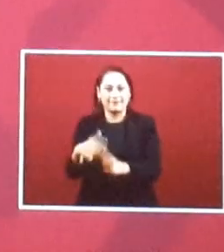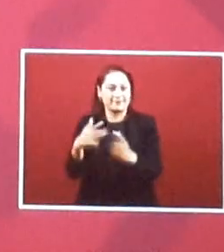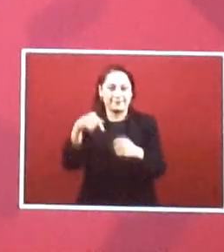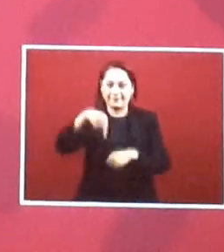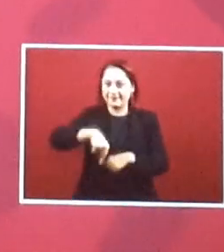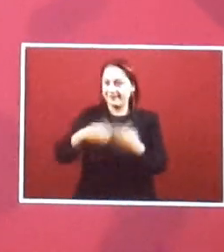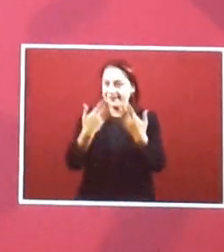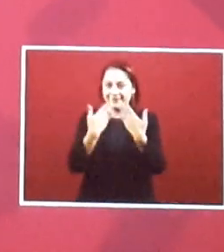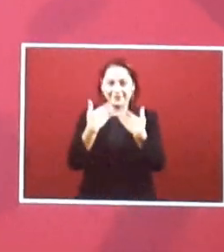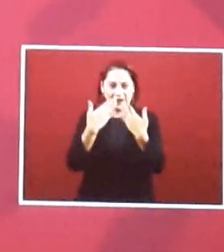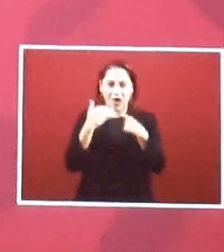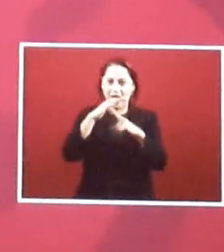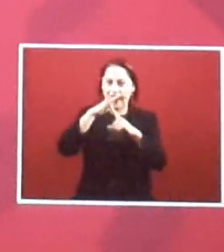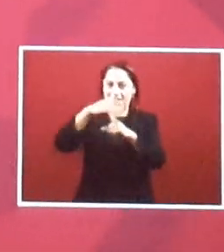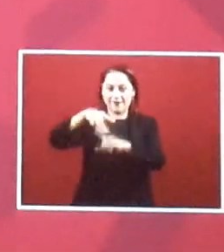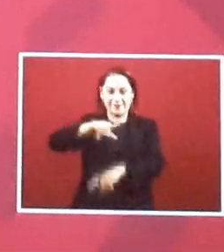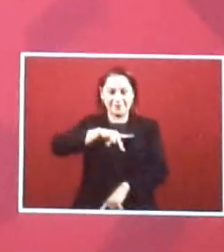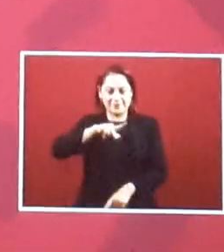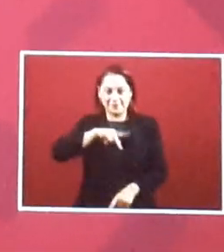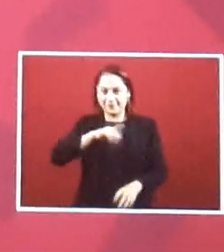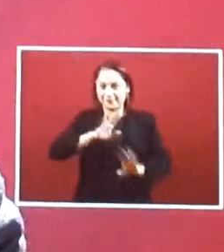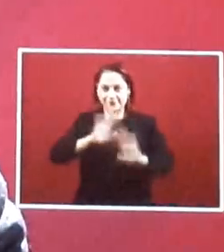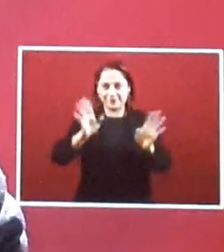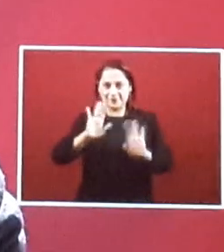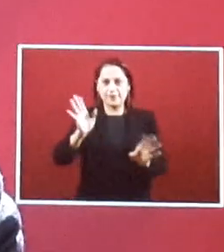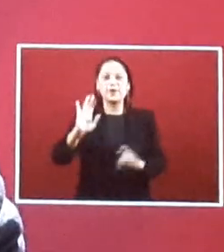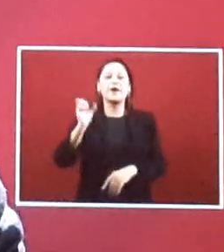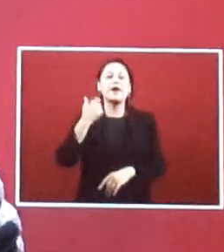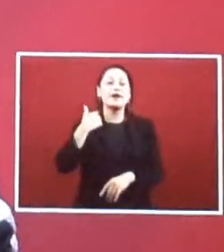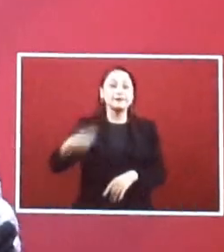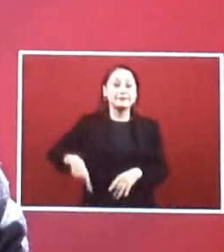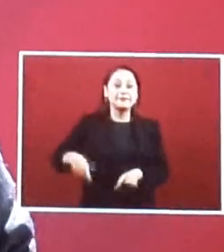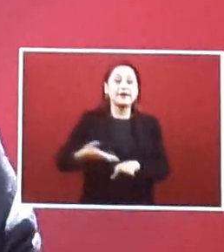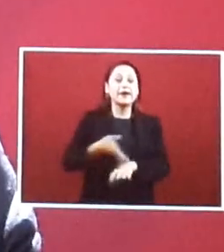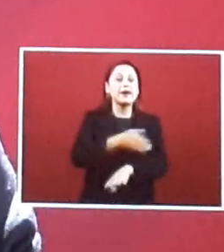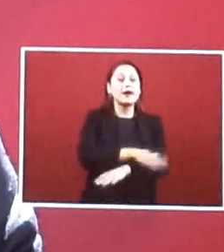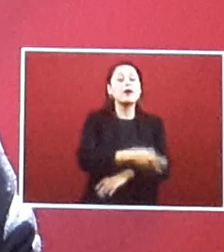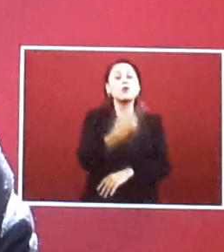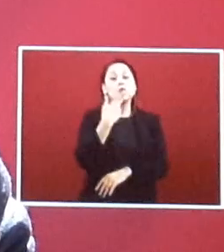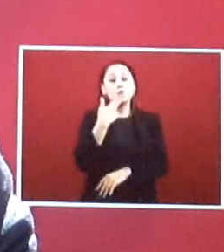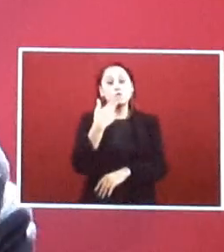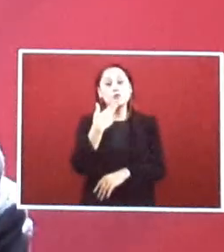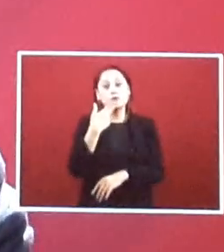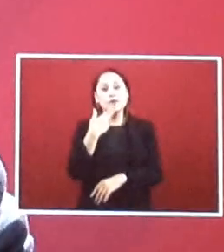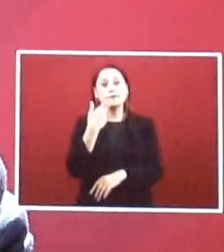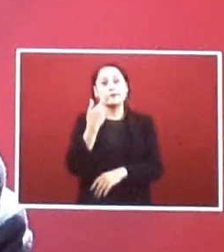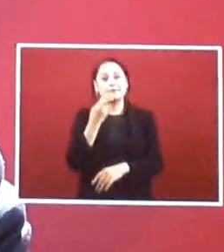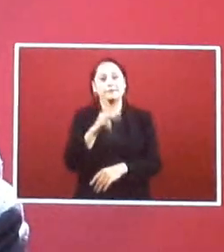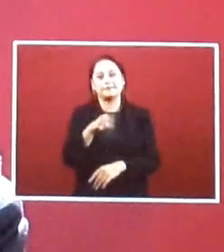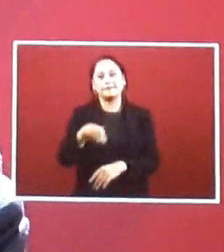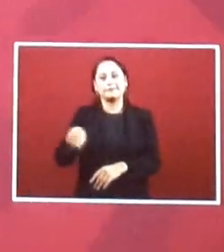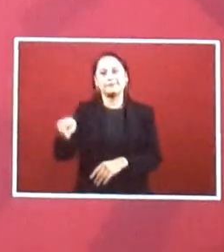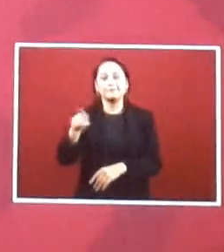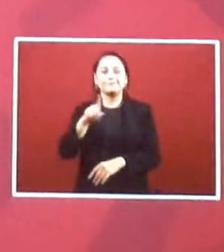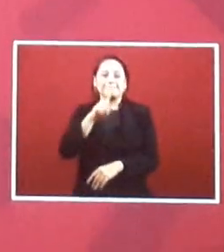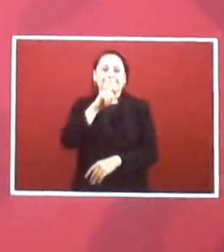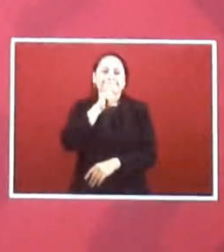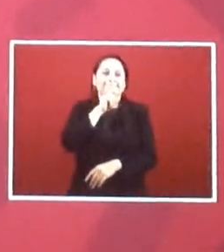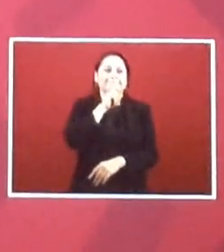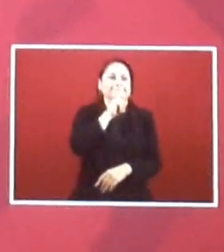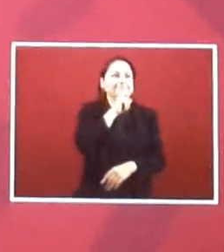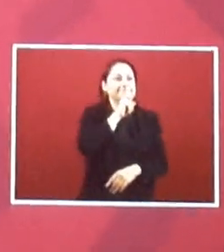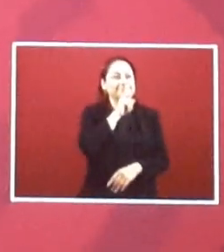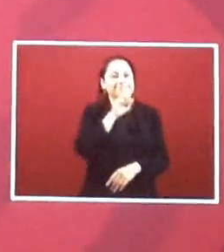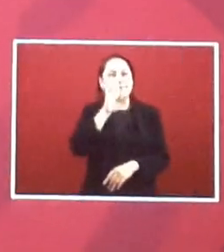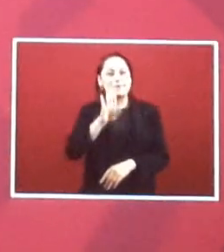helicópteros. Que los usaban, porque de eso no se habla, como si todo eso hubiese pasado